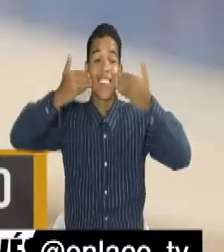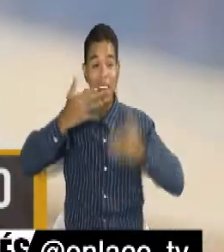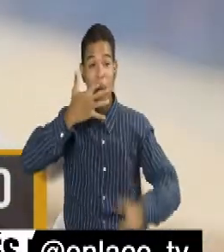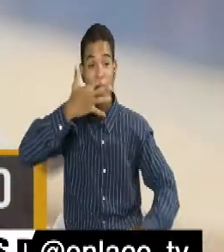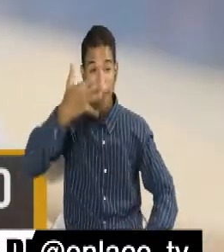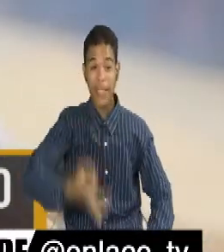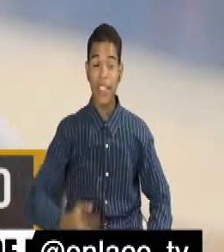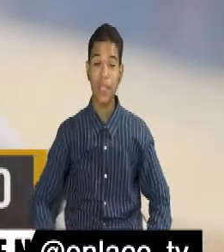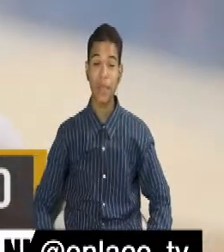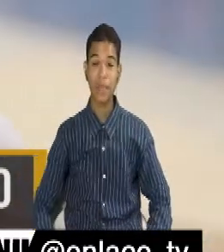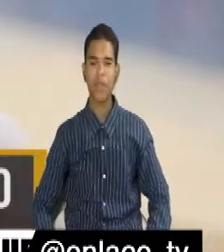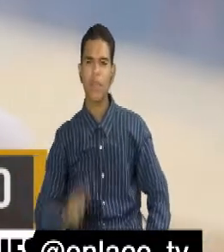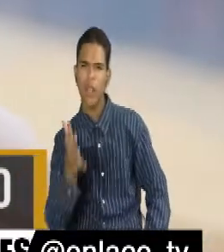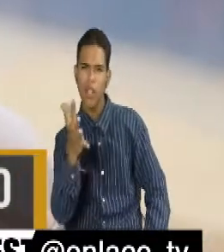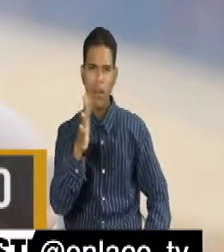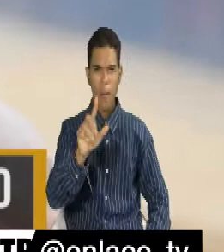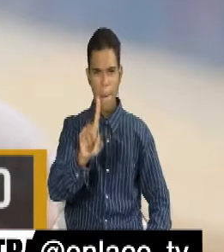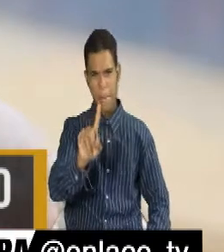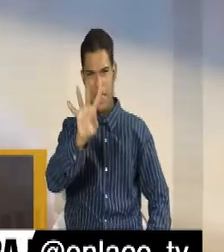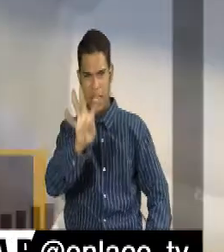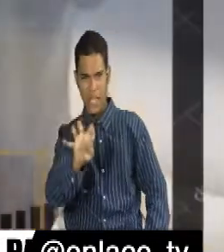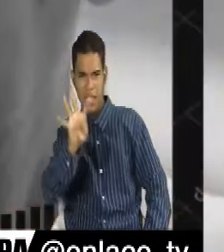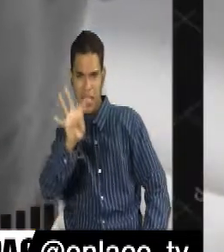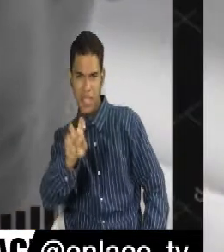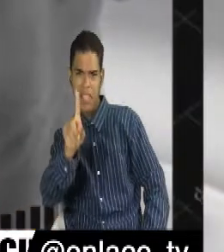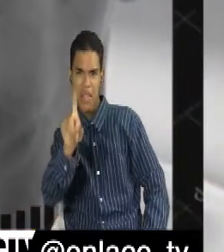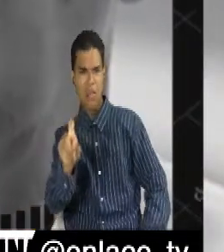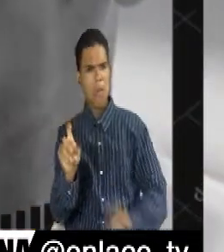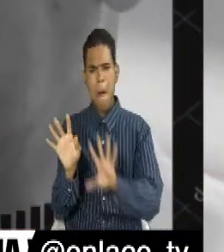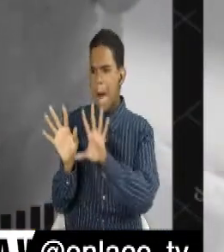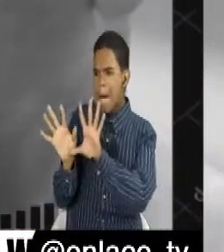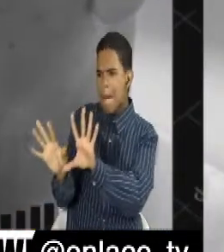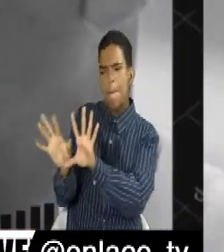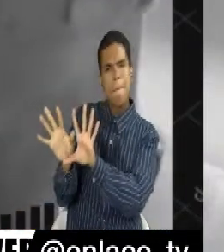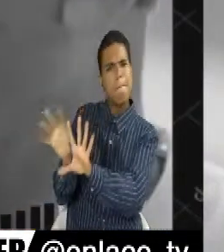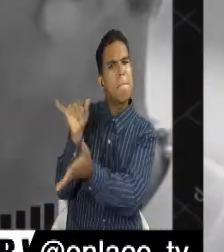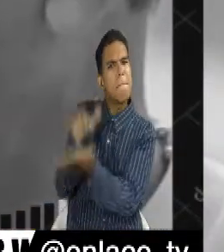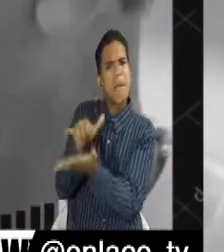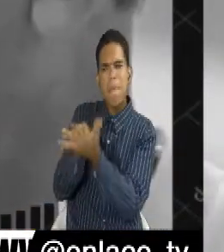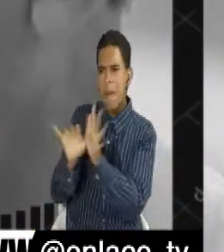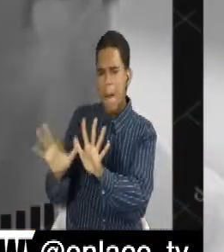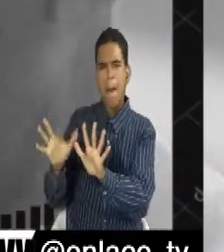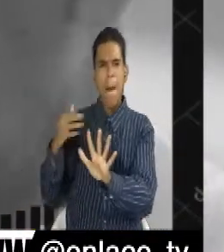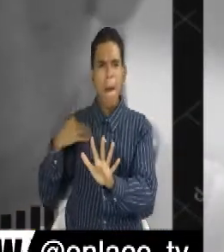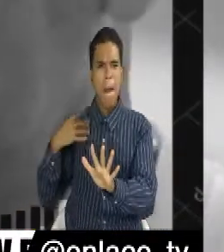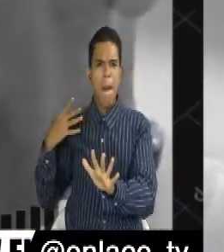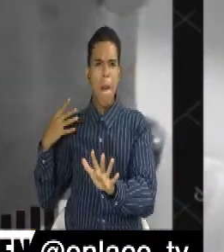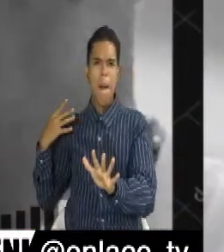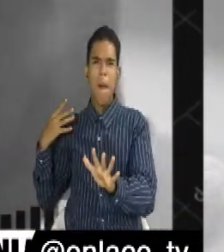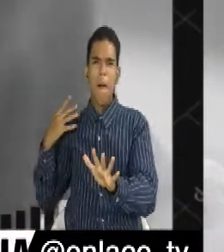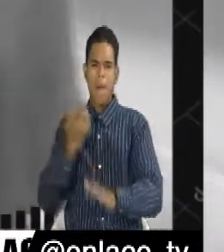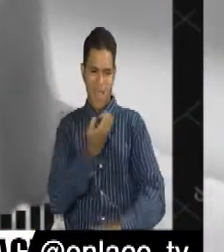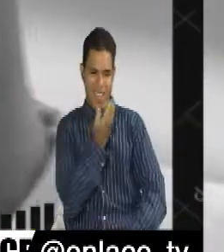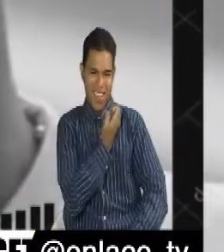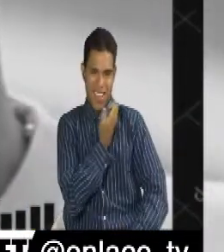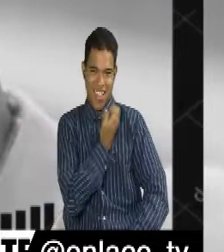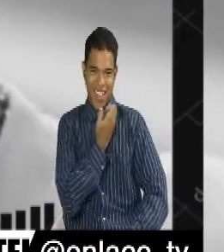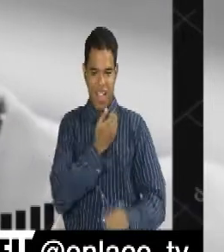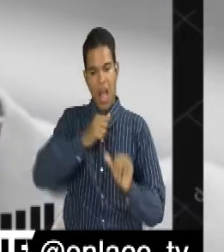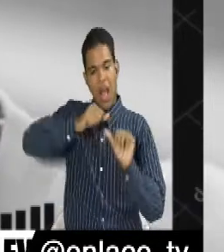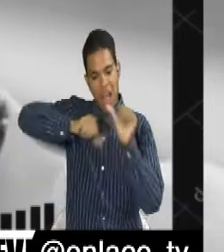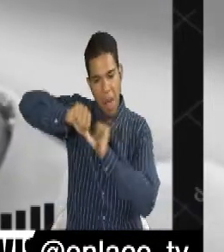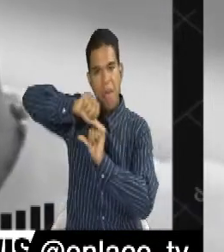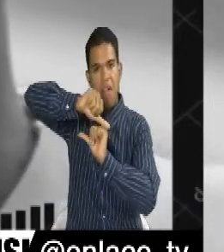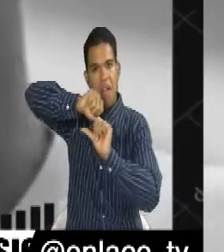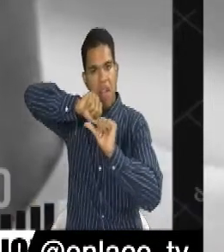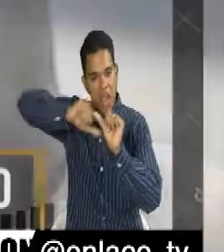Desde el 96 no se renovó, hasta ahora pasaron varias administraciones, hacían los proyectos y hasta